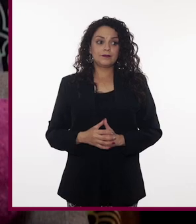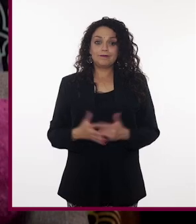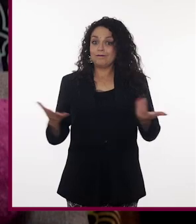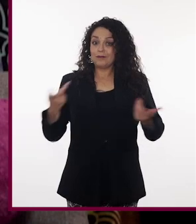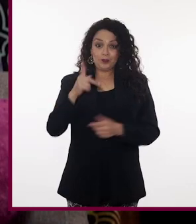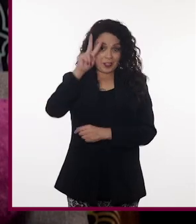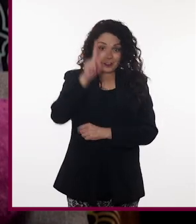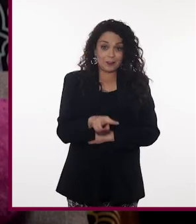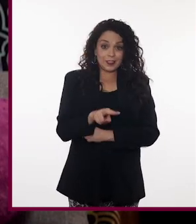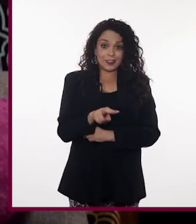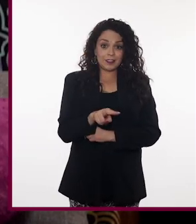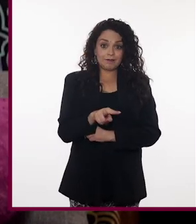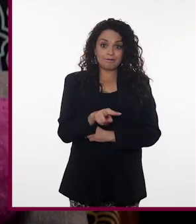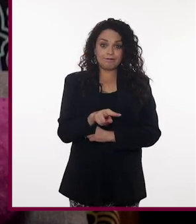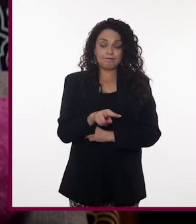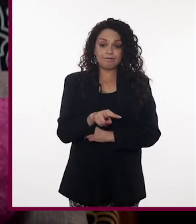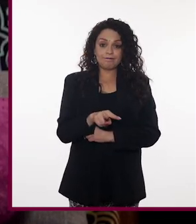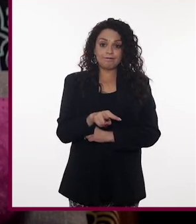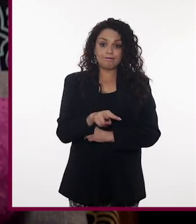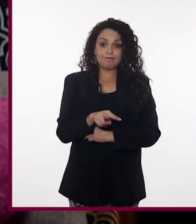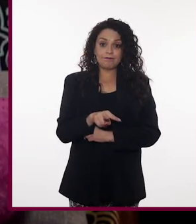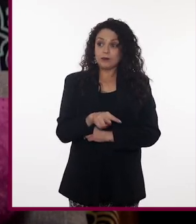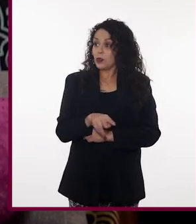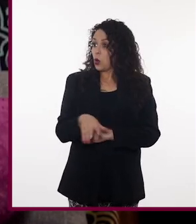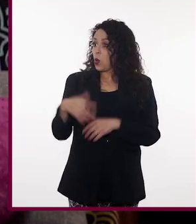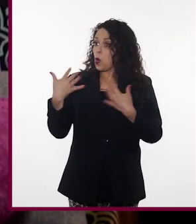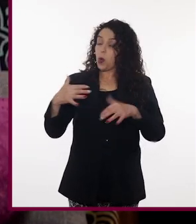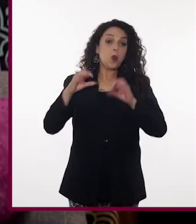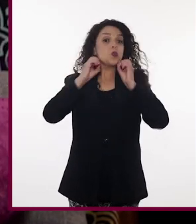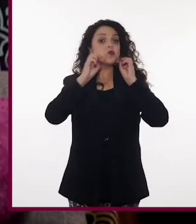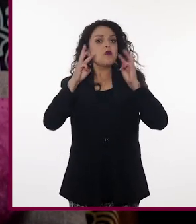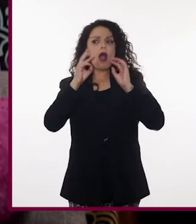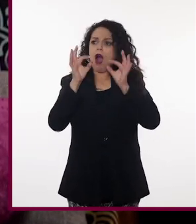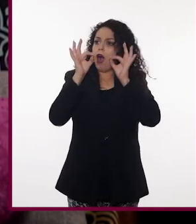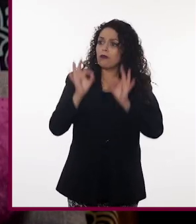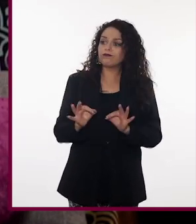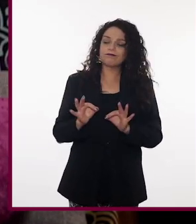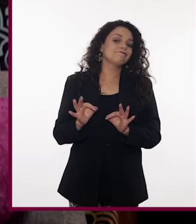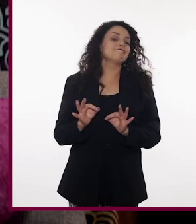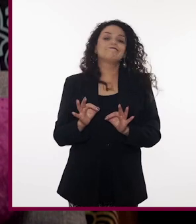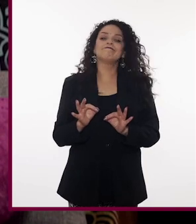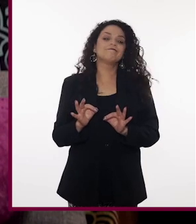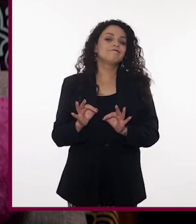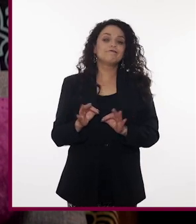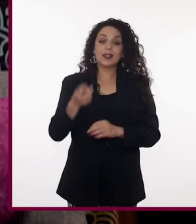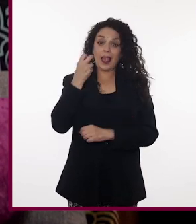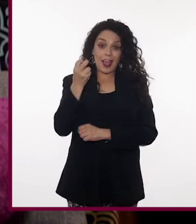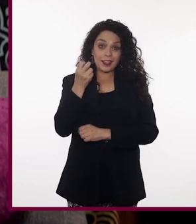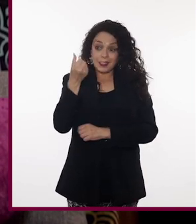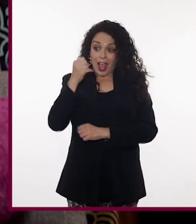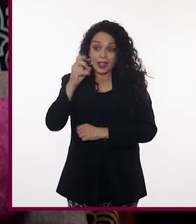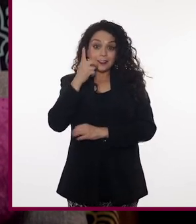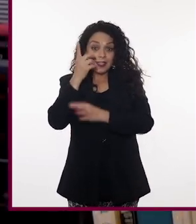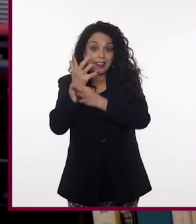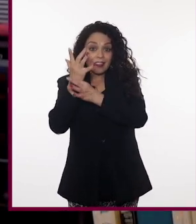Pero la verdad, amigos, no todo es miel sobre hojuelas. Y esto que se dice no es exactamente así.